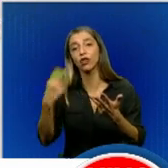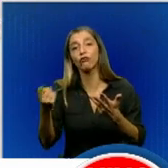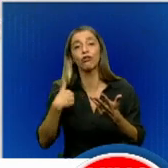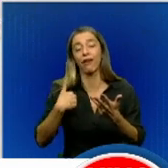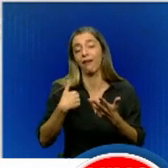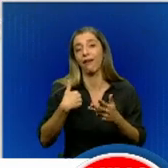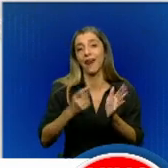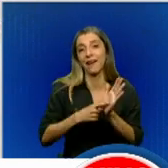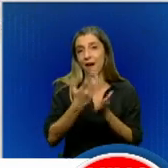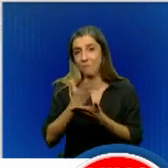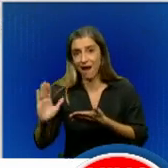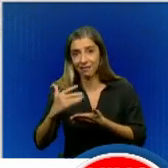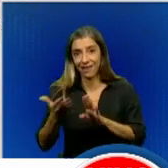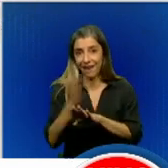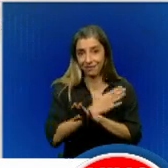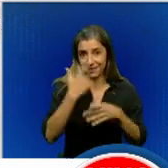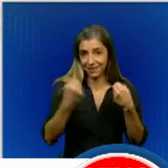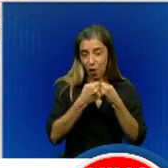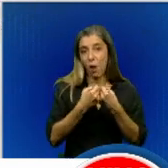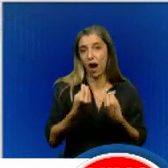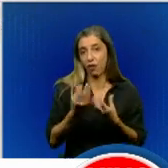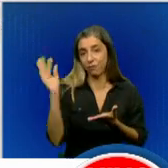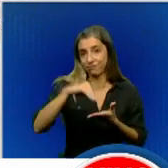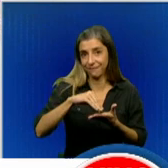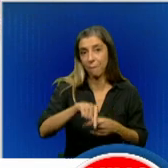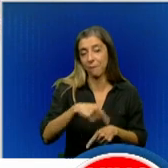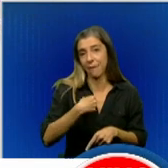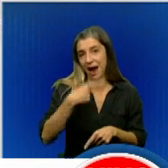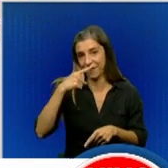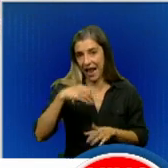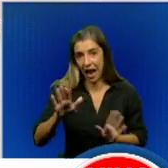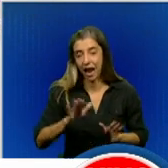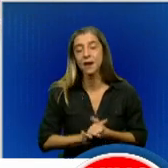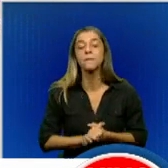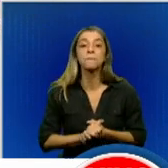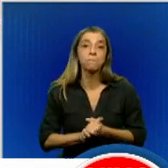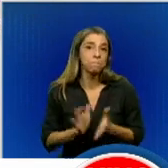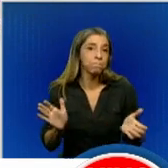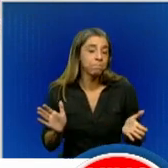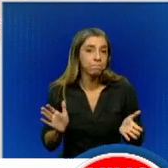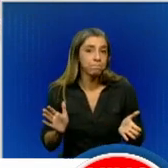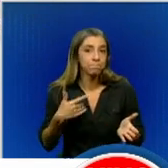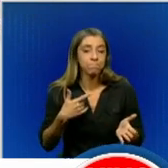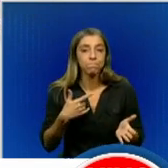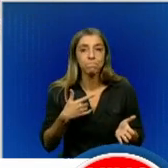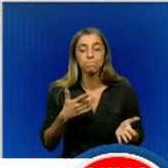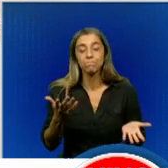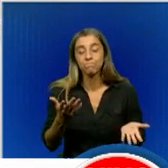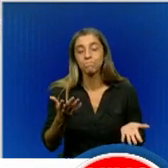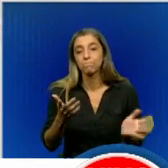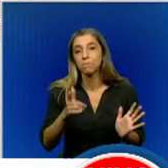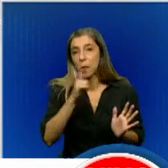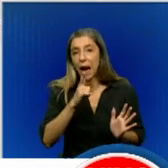consensuado en la reunión de labor parlamentaria de tenerlos al final no merecen muchos de esos